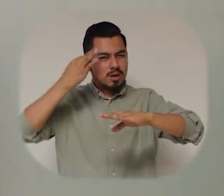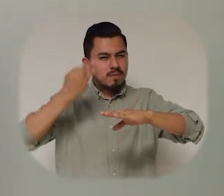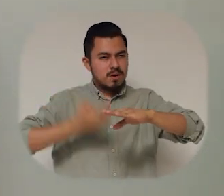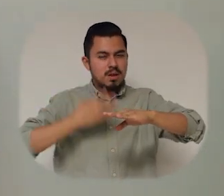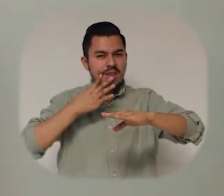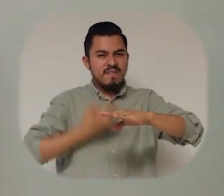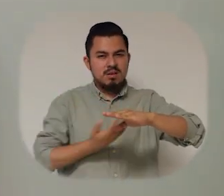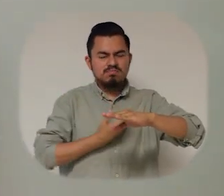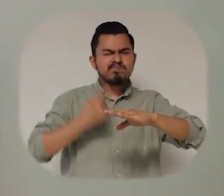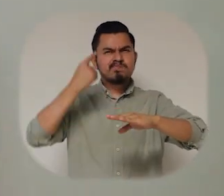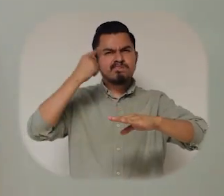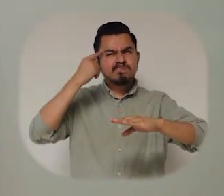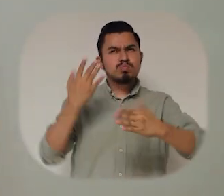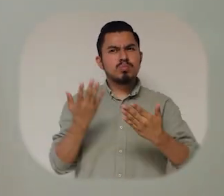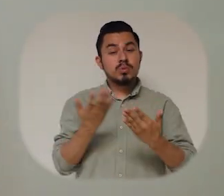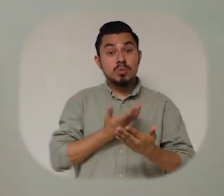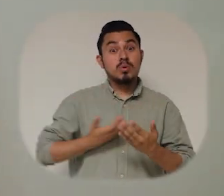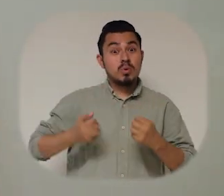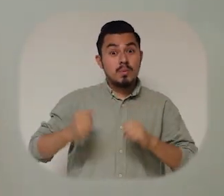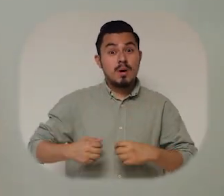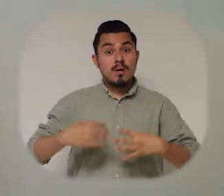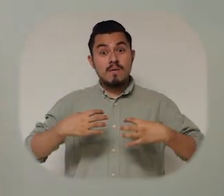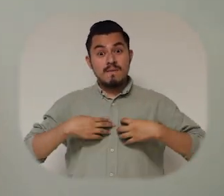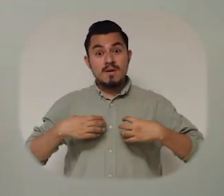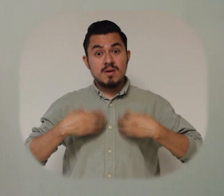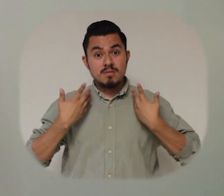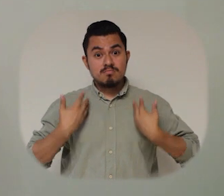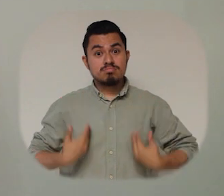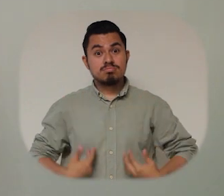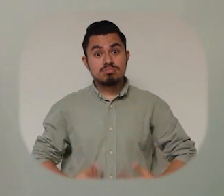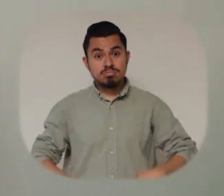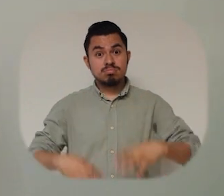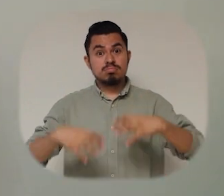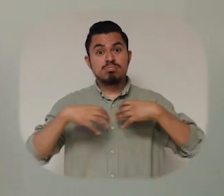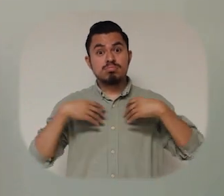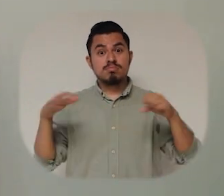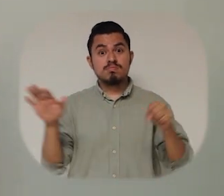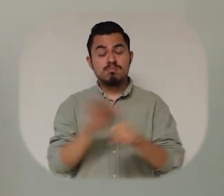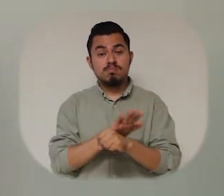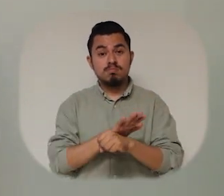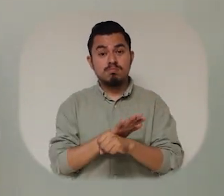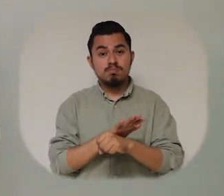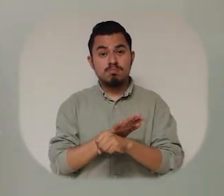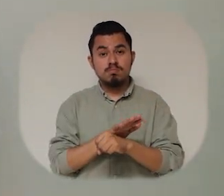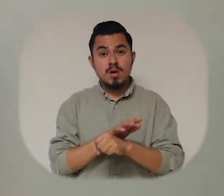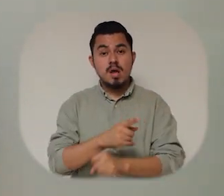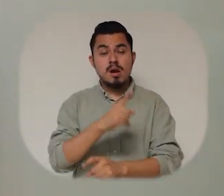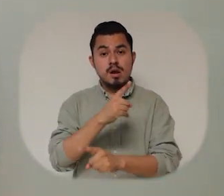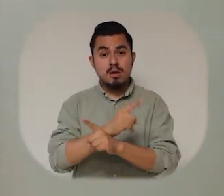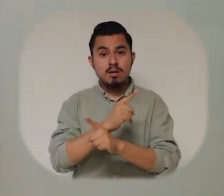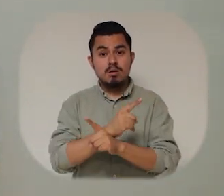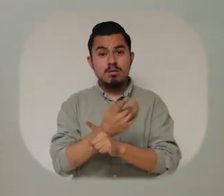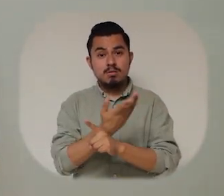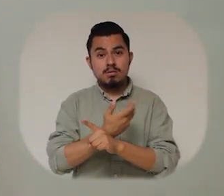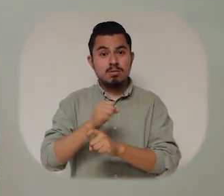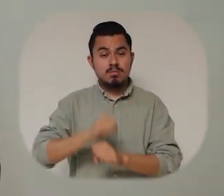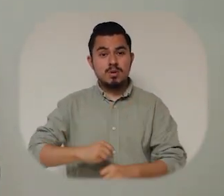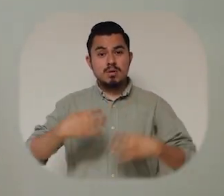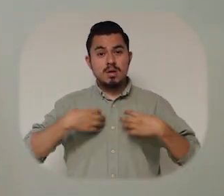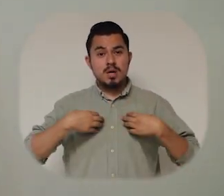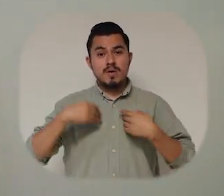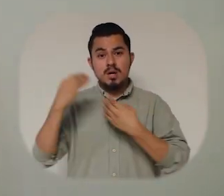vivir una vida que realmente está en lo correcto. Podemos vivir una vida de obediencia a